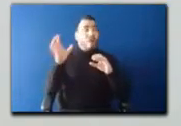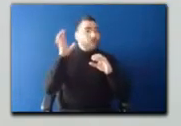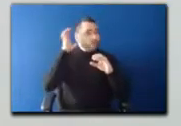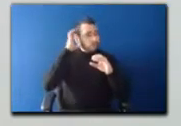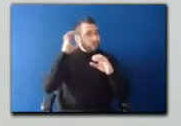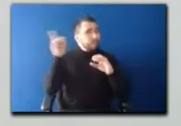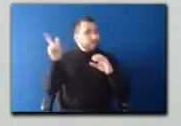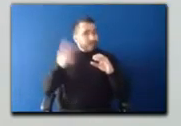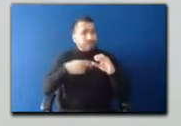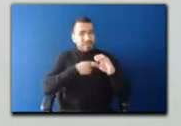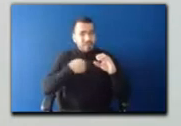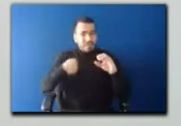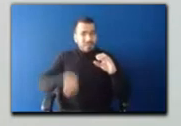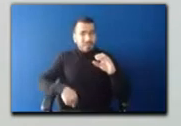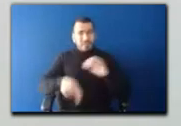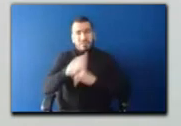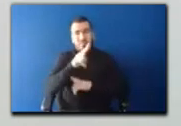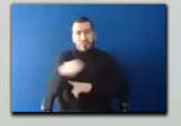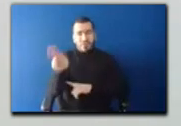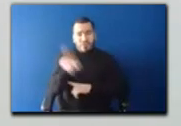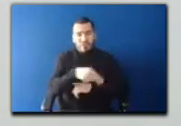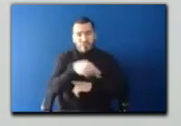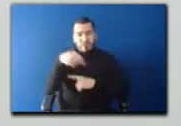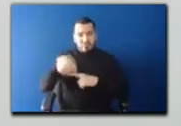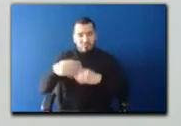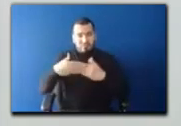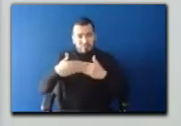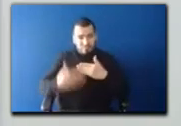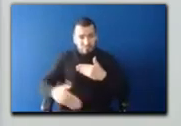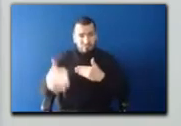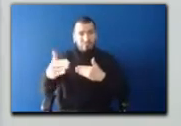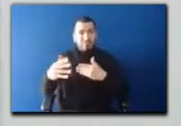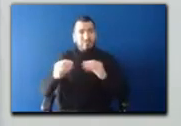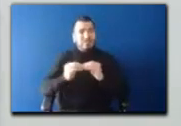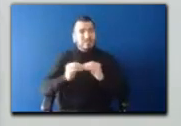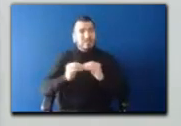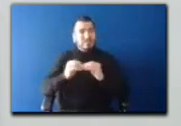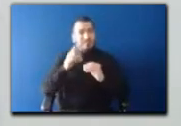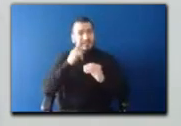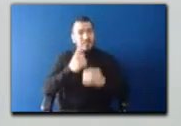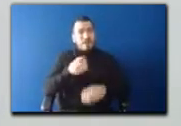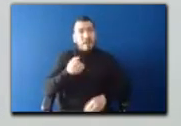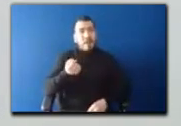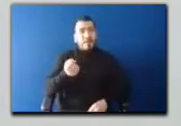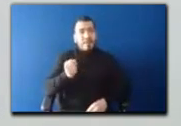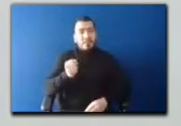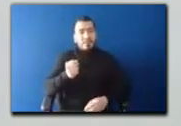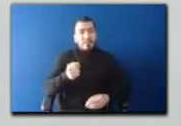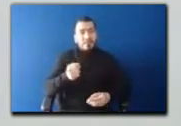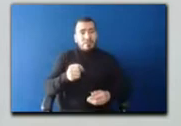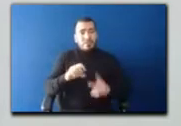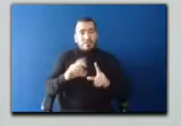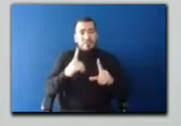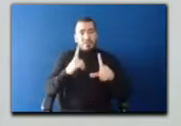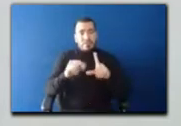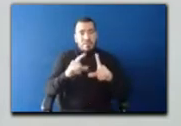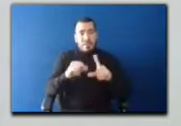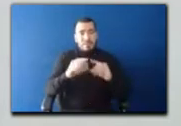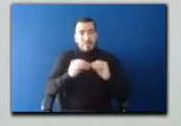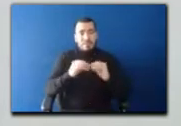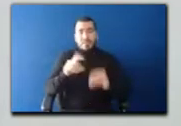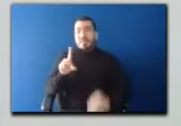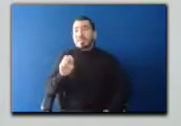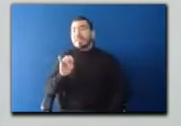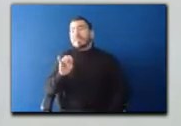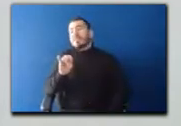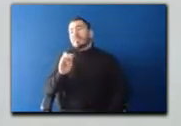prohíbe todo lo que tenga que ver con criptoactivos de aquí en adelante. Me refiero, por ejemplo, al peso digital, las divisas emitidas por bancos centrales. Eso es